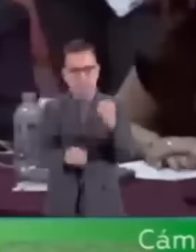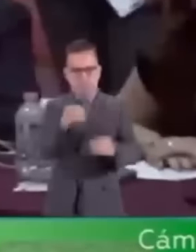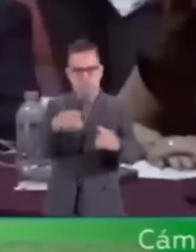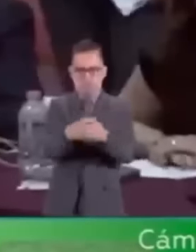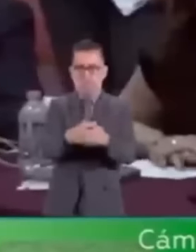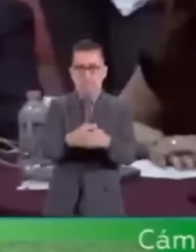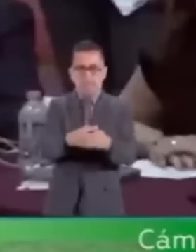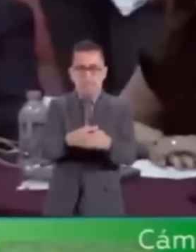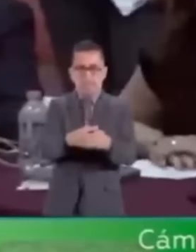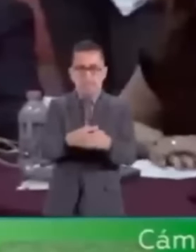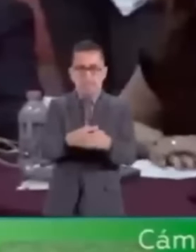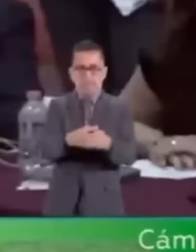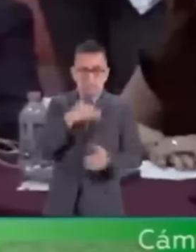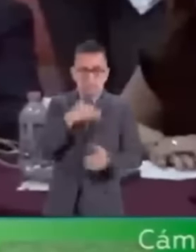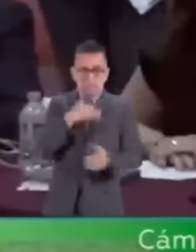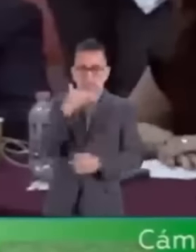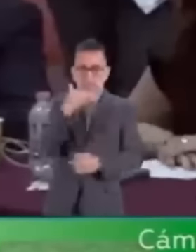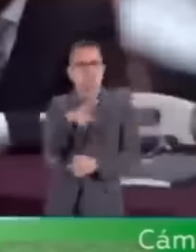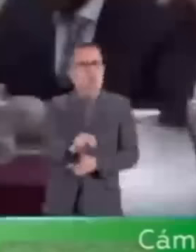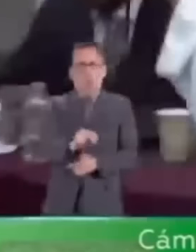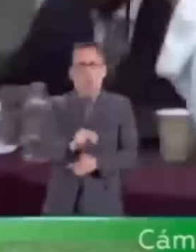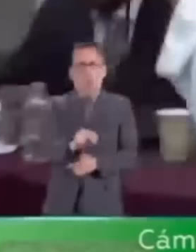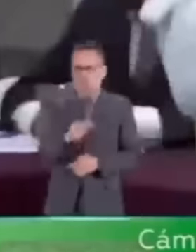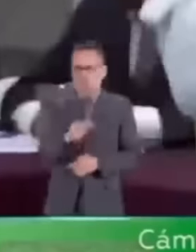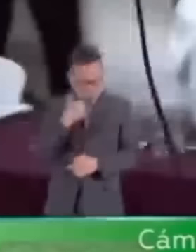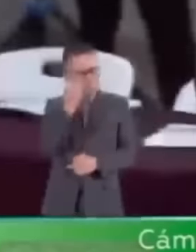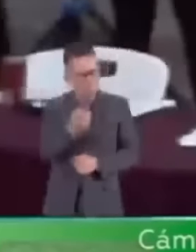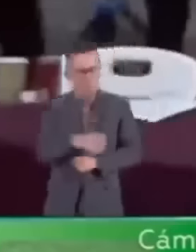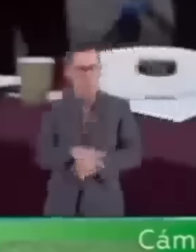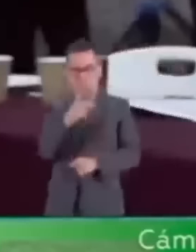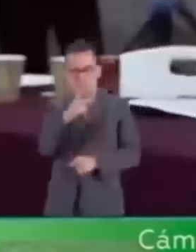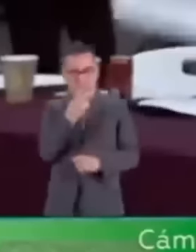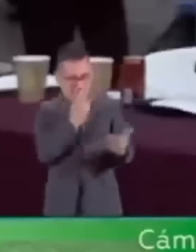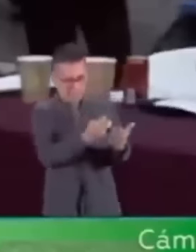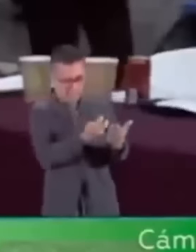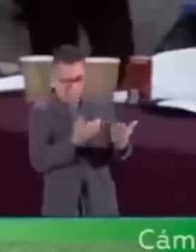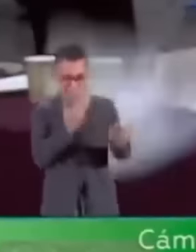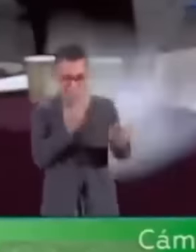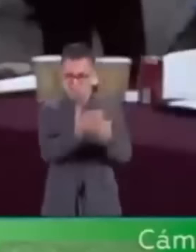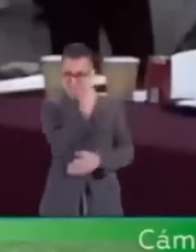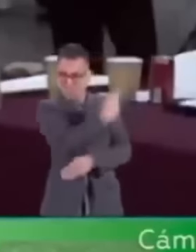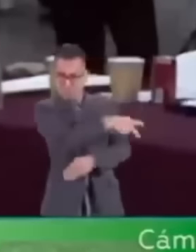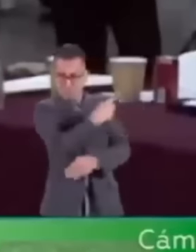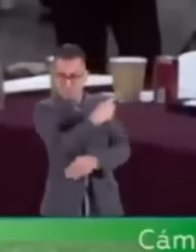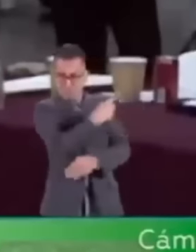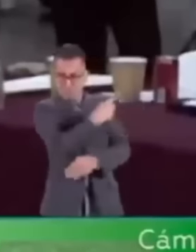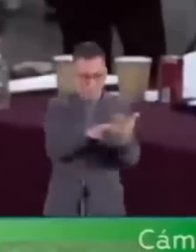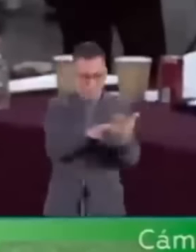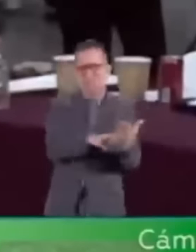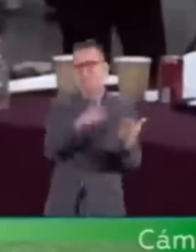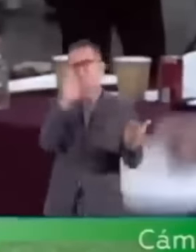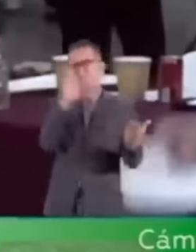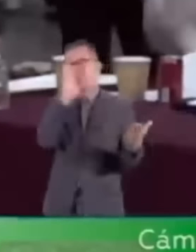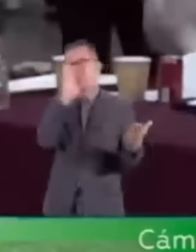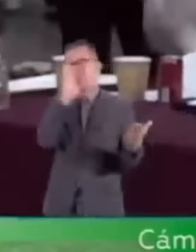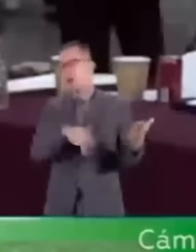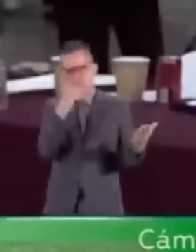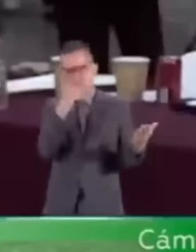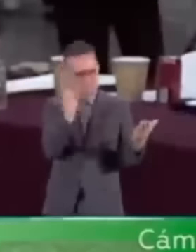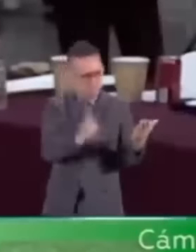corrupción. Pero esto que ustedes están proponiendo es una basura legislativa.